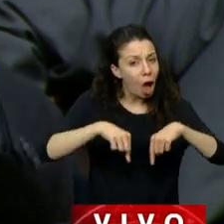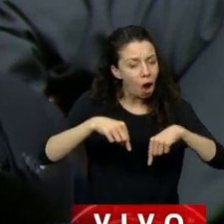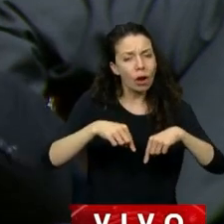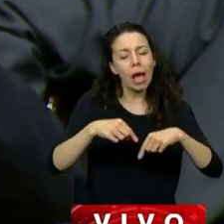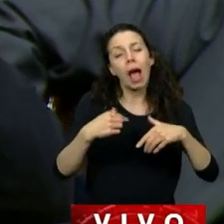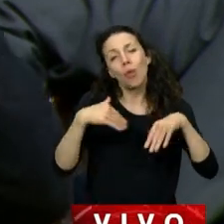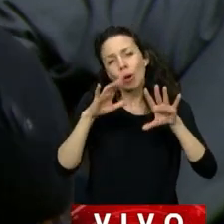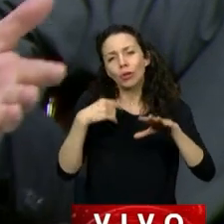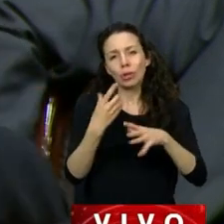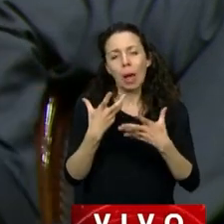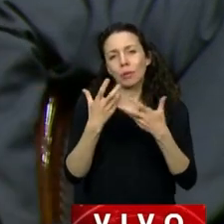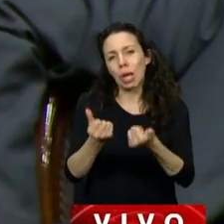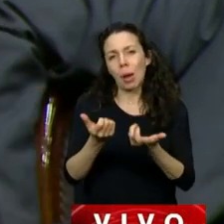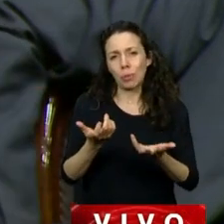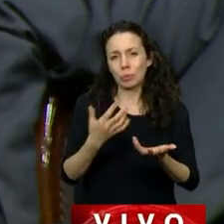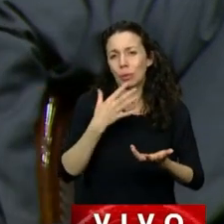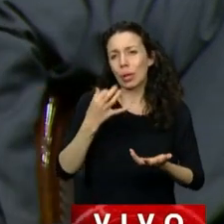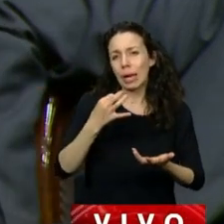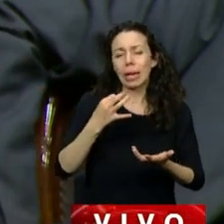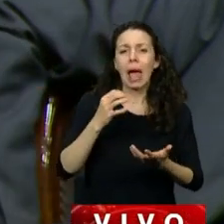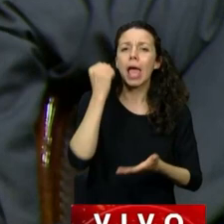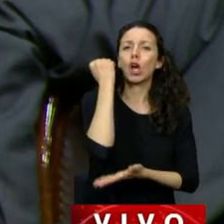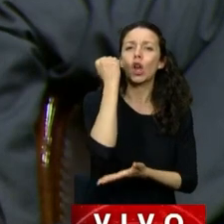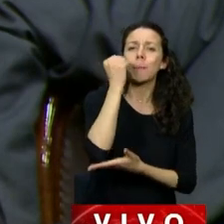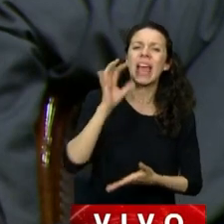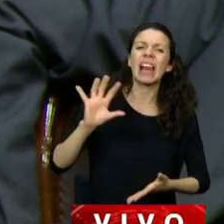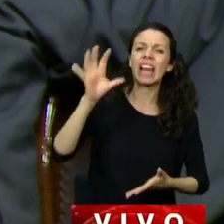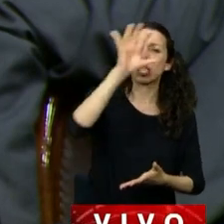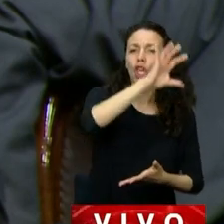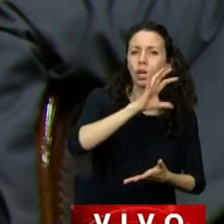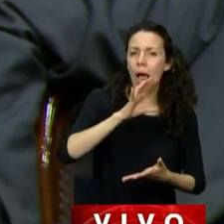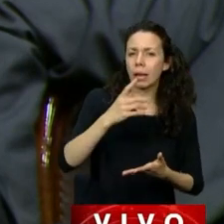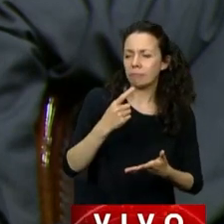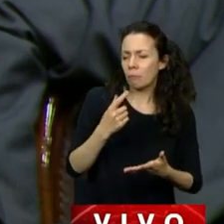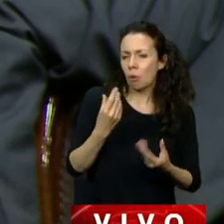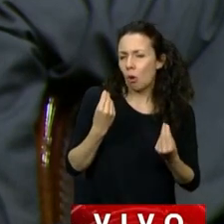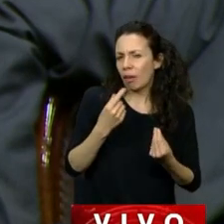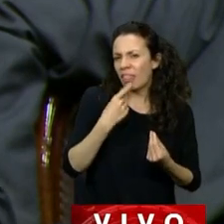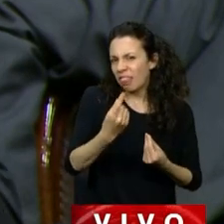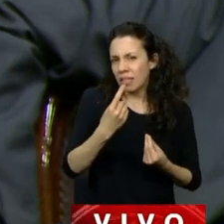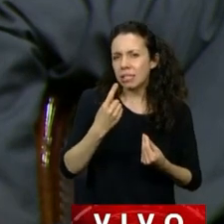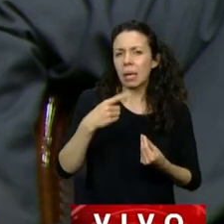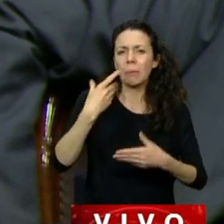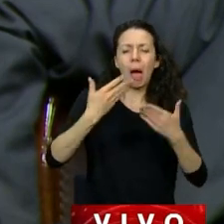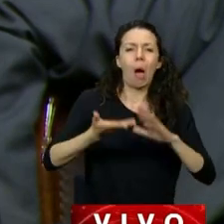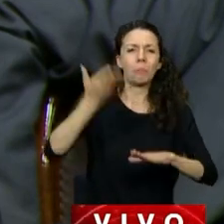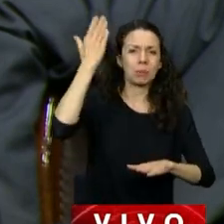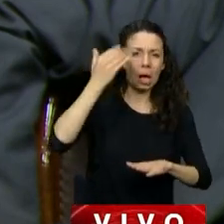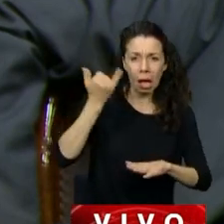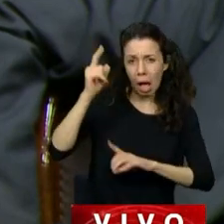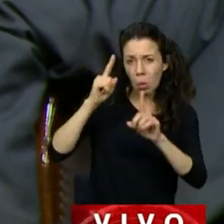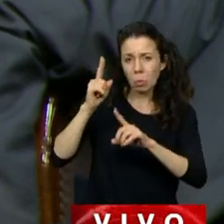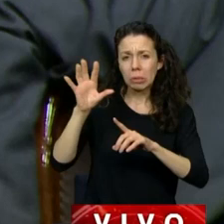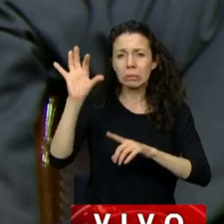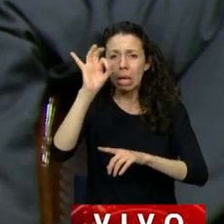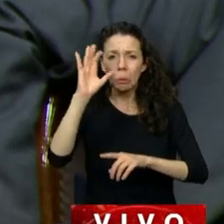dice que las economías regionales nos pueden llevar arriba? Muchas de las cuales están en cero o en 4 o 6% al 15, o el trigo y